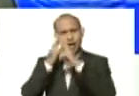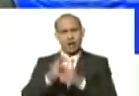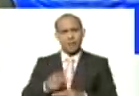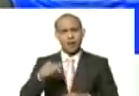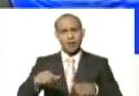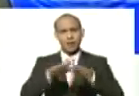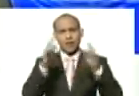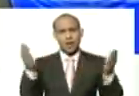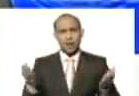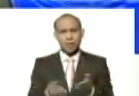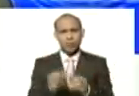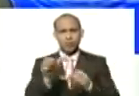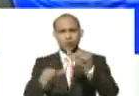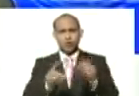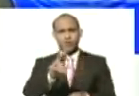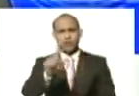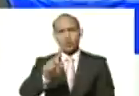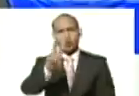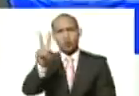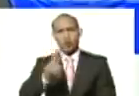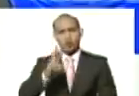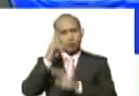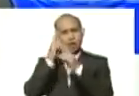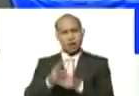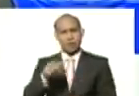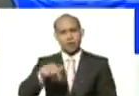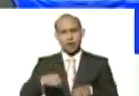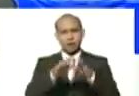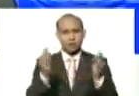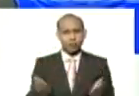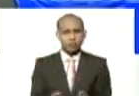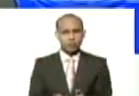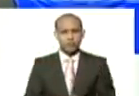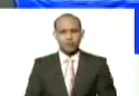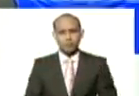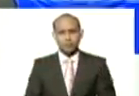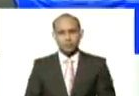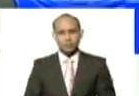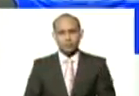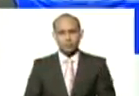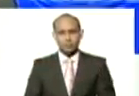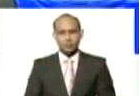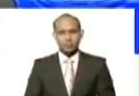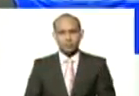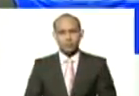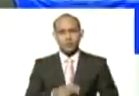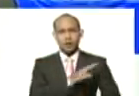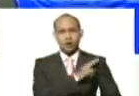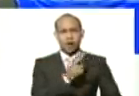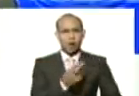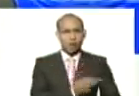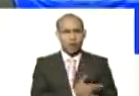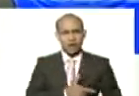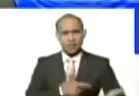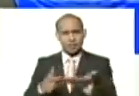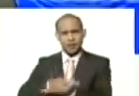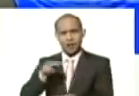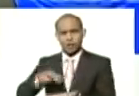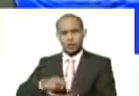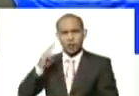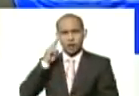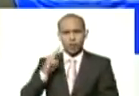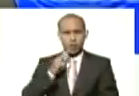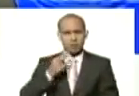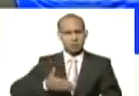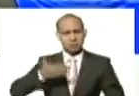este mundo del siglo XXI. Venezuela es respetada en este mundo. y la Fuerza Armada Nacional Bolivariana se ha ganado un